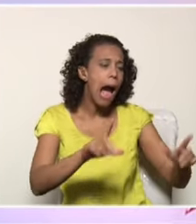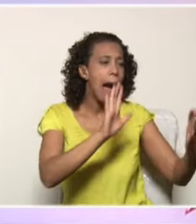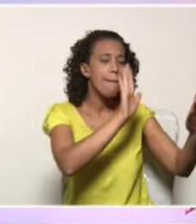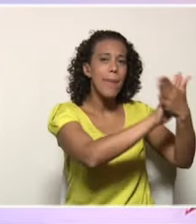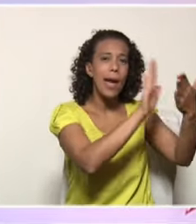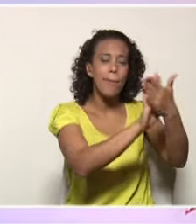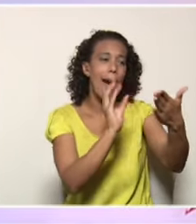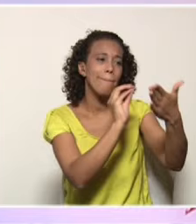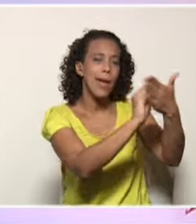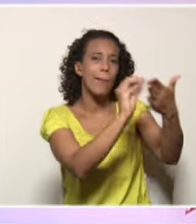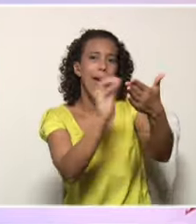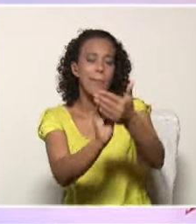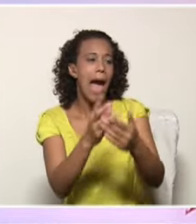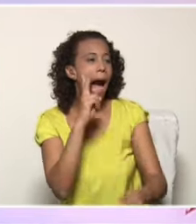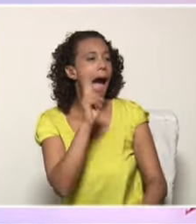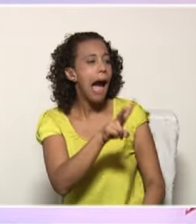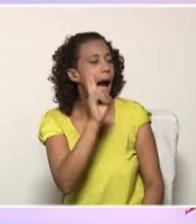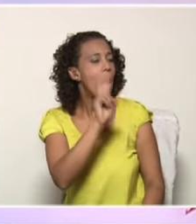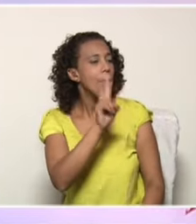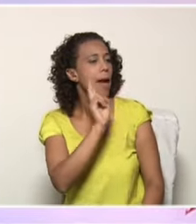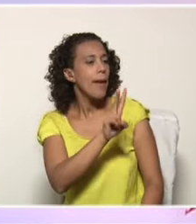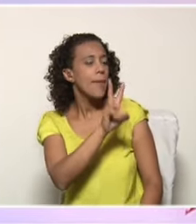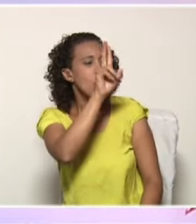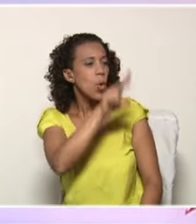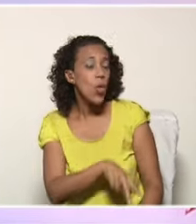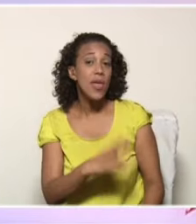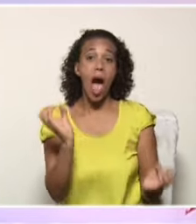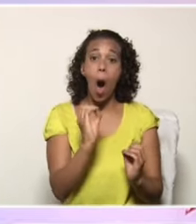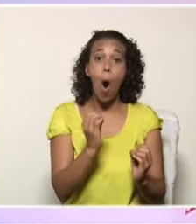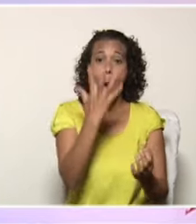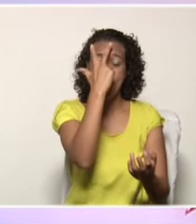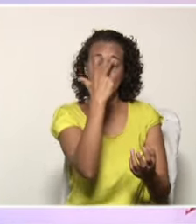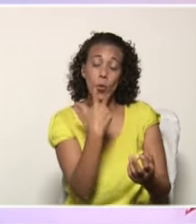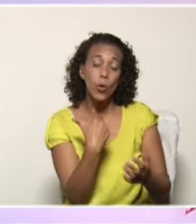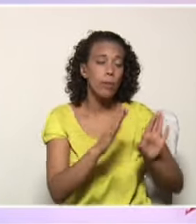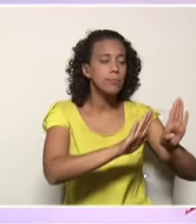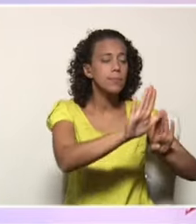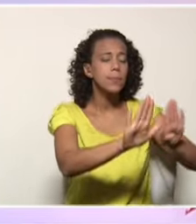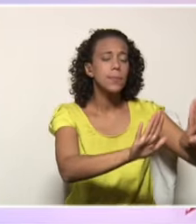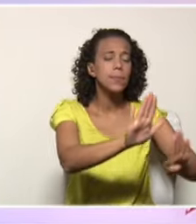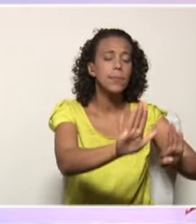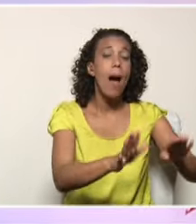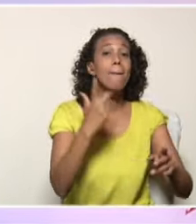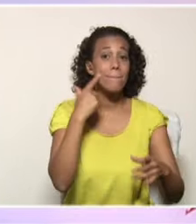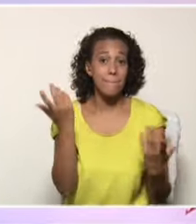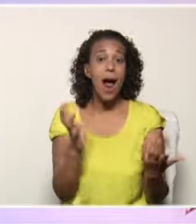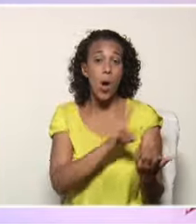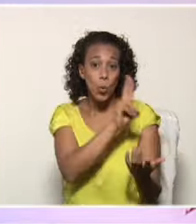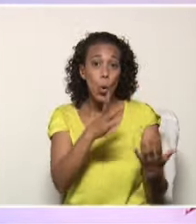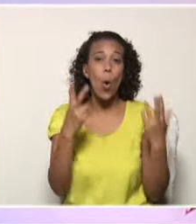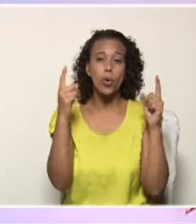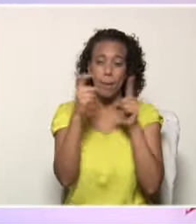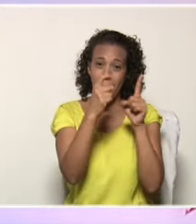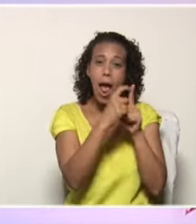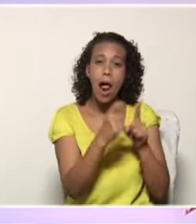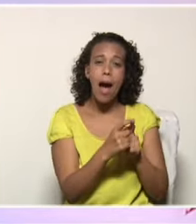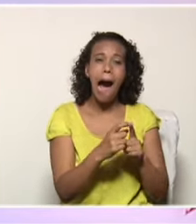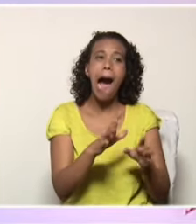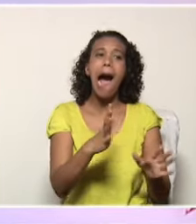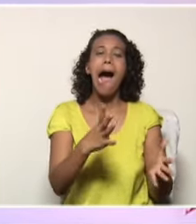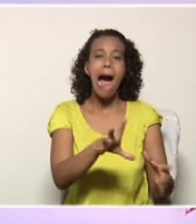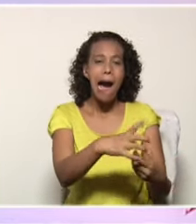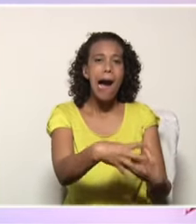modo tal en que pueda ir reforzando diariamente todo este vocabulario y de esa manera